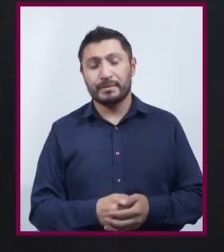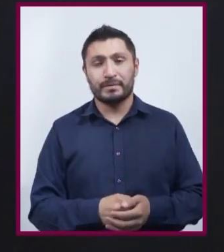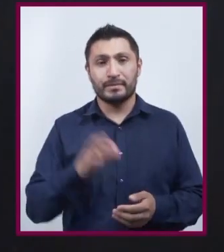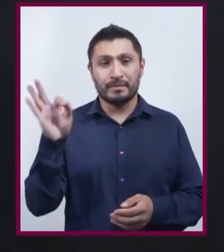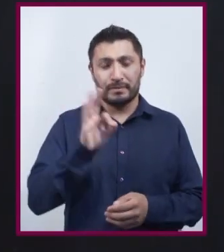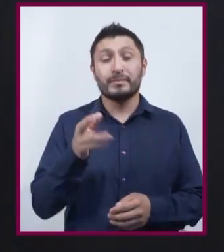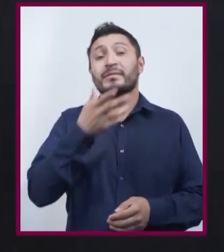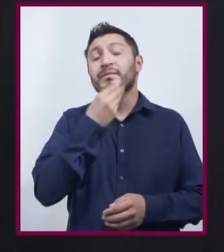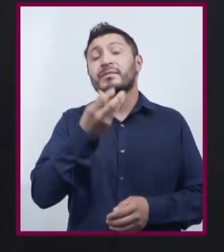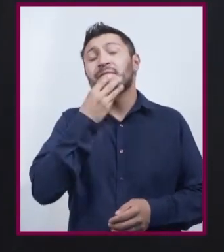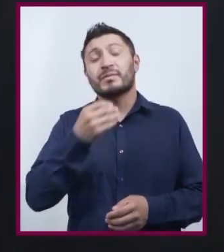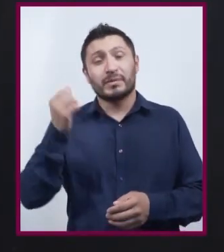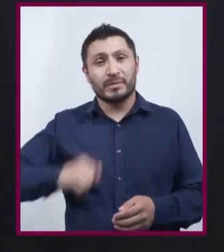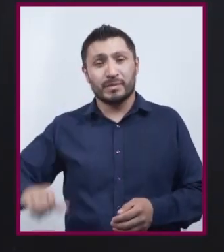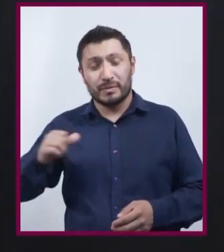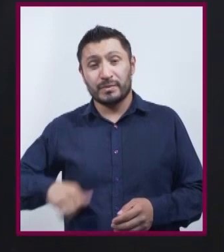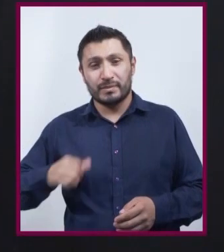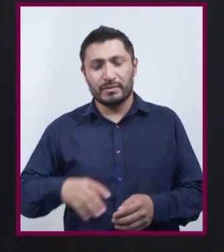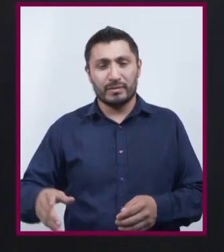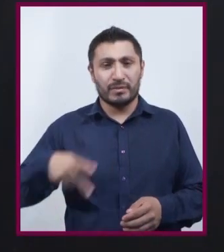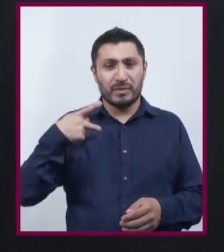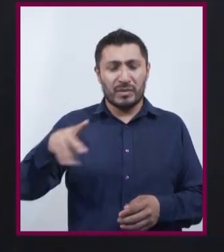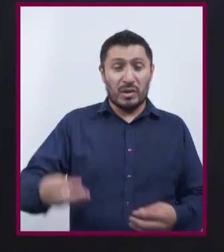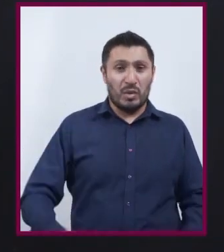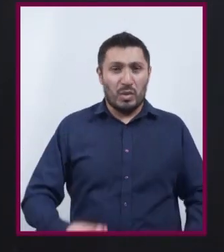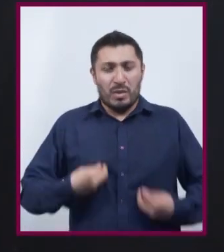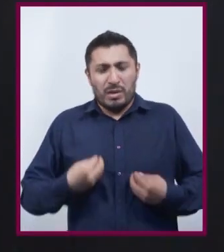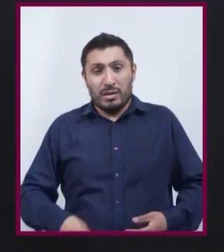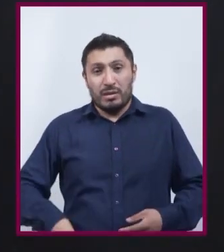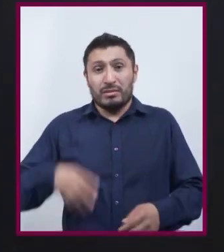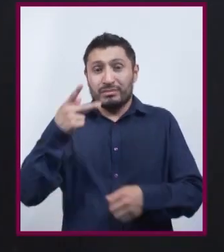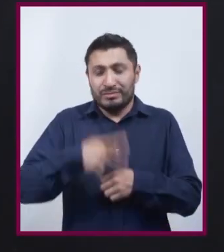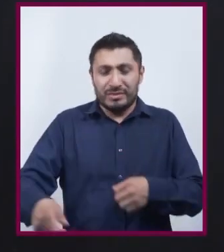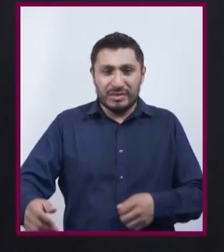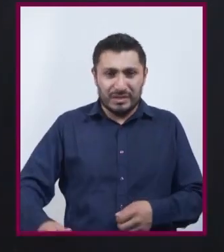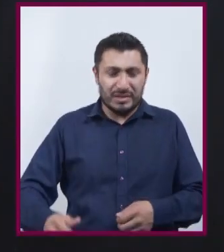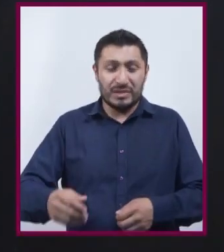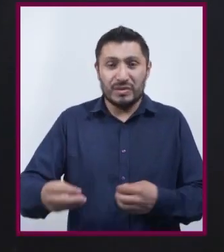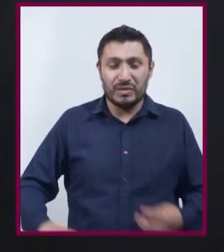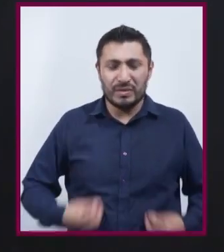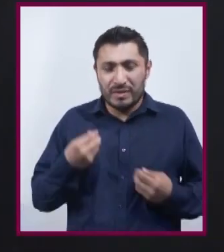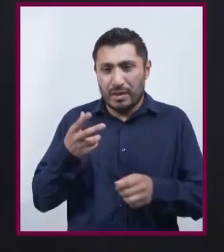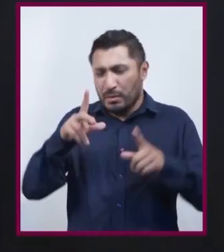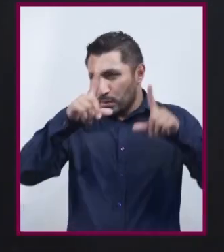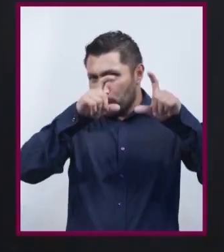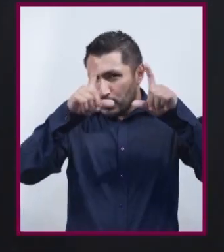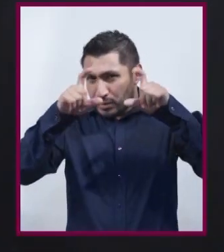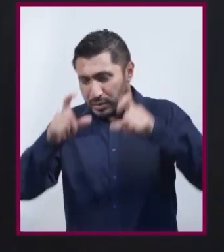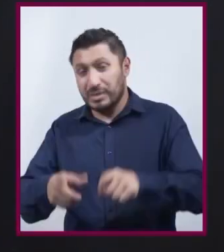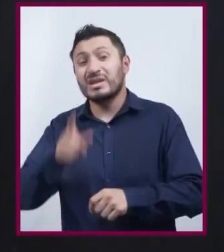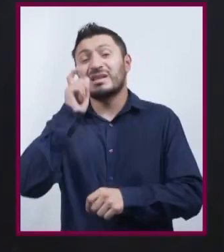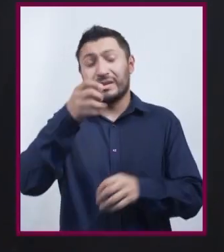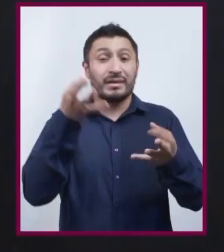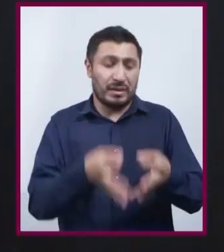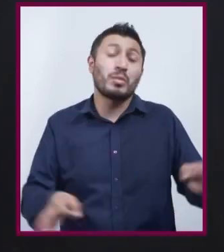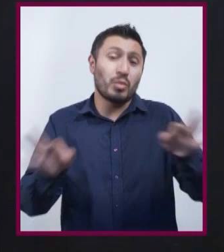Sonderkommandos arriesgaron su vida en las condiciones más adversas por una imagen, algo importante significa el hecho en sí, ¿no